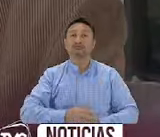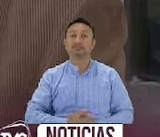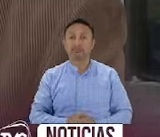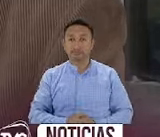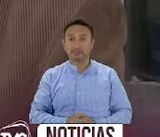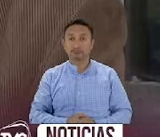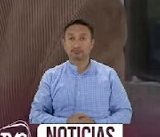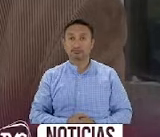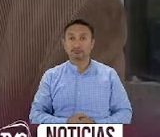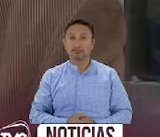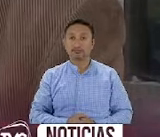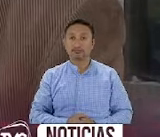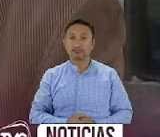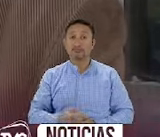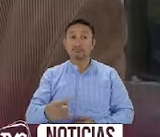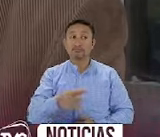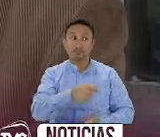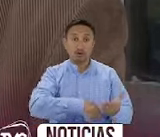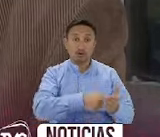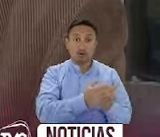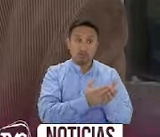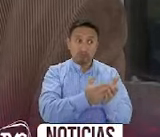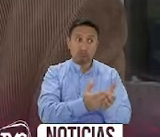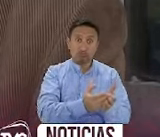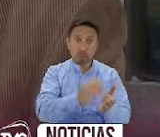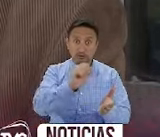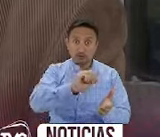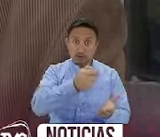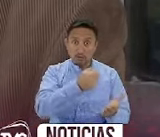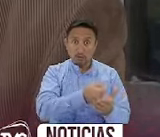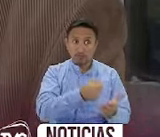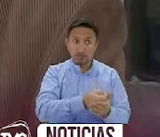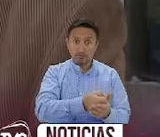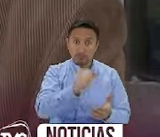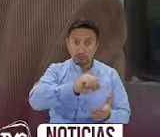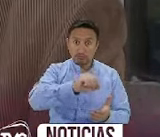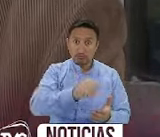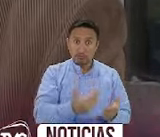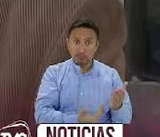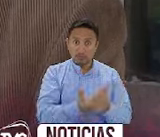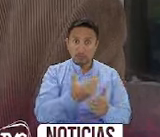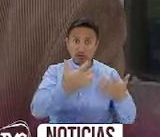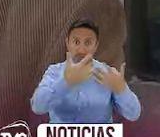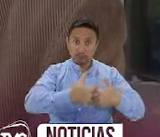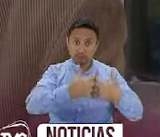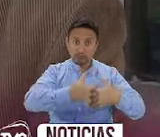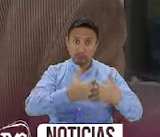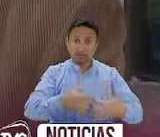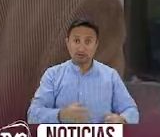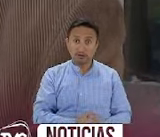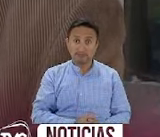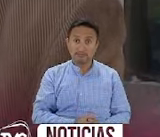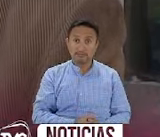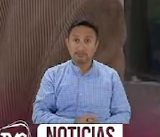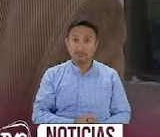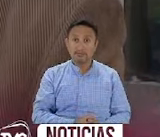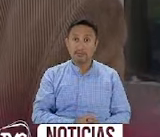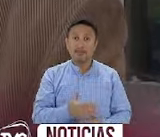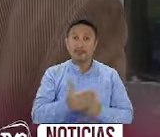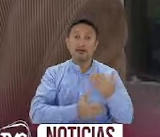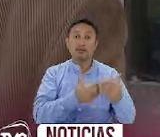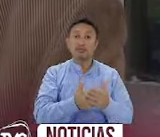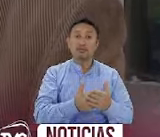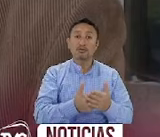que se contrate, se compre nueva generación y que se vaya incorporando progresivamente en los